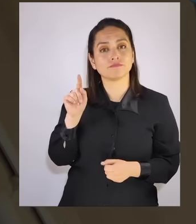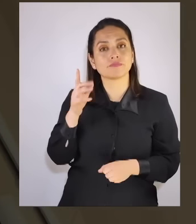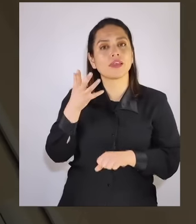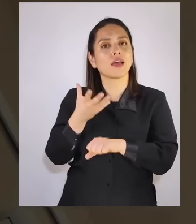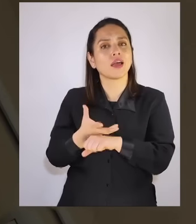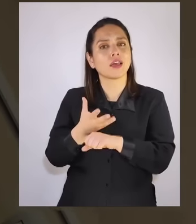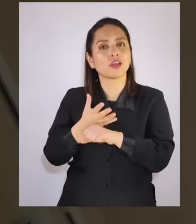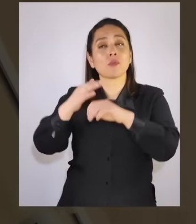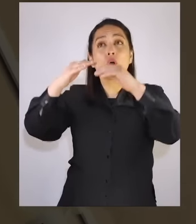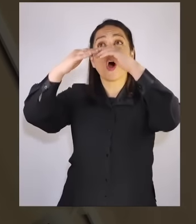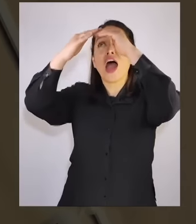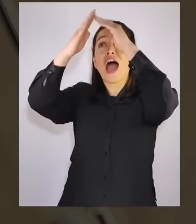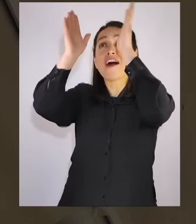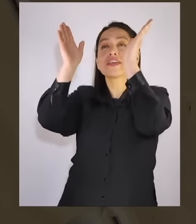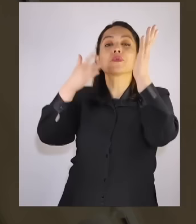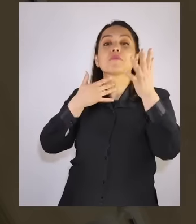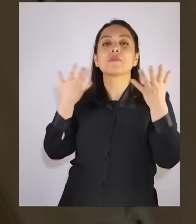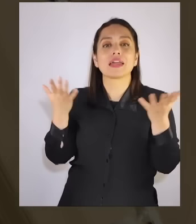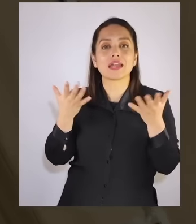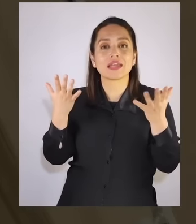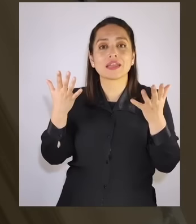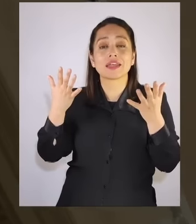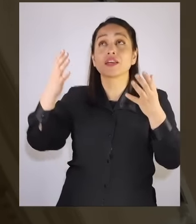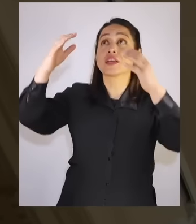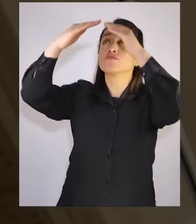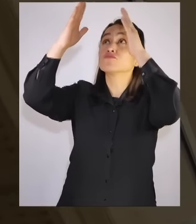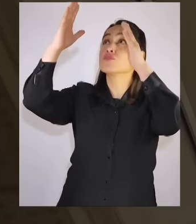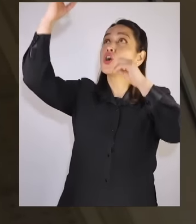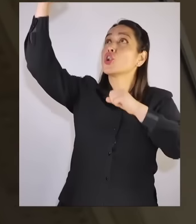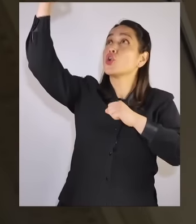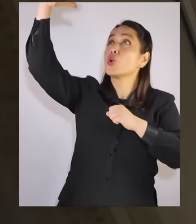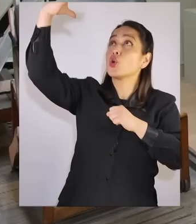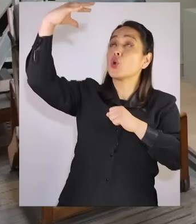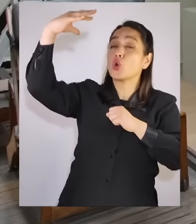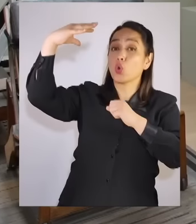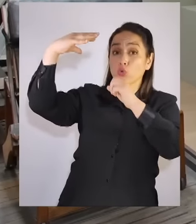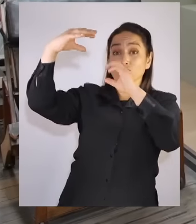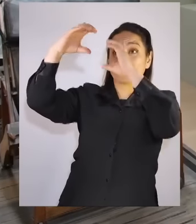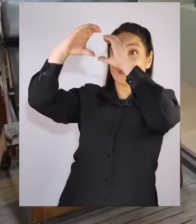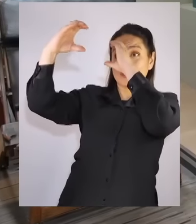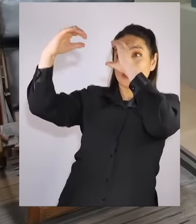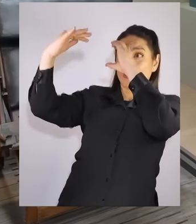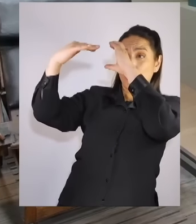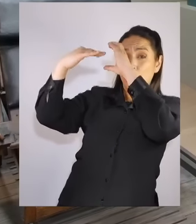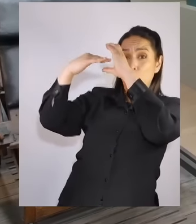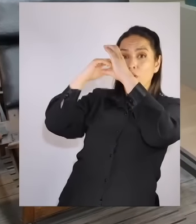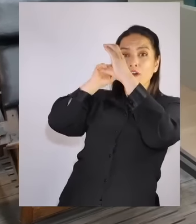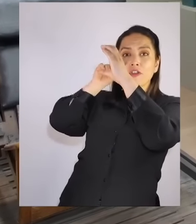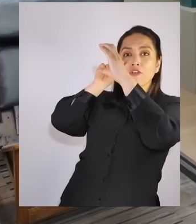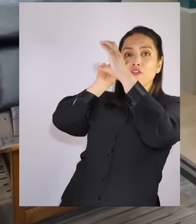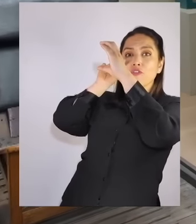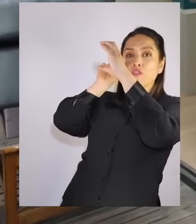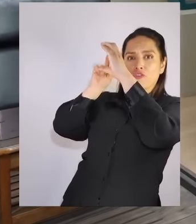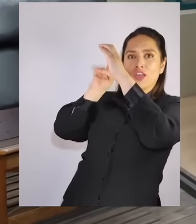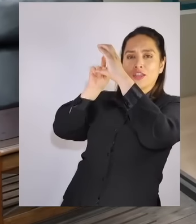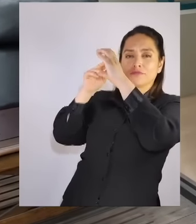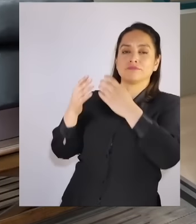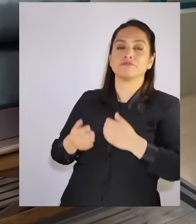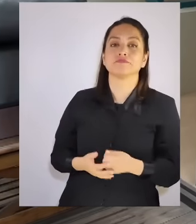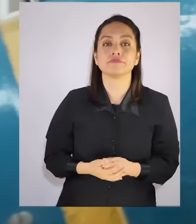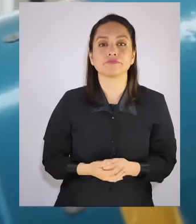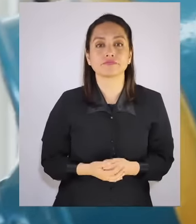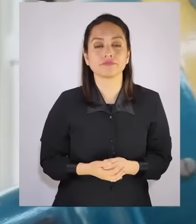estaría abierto para que la luz entre, pase a través del lente y pueda ser vista al otro lado, al otro